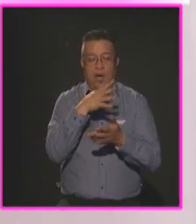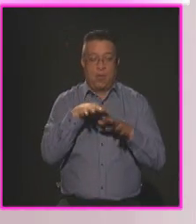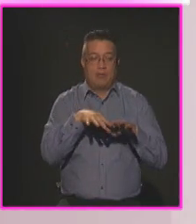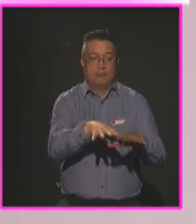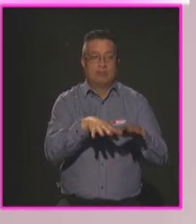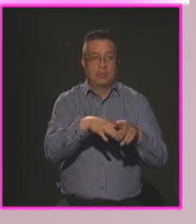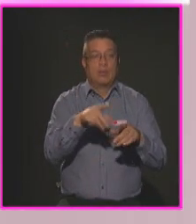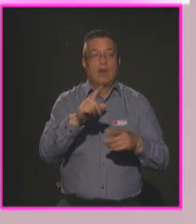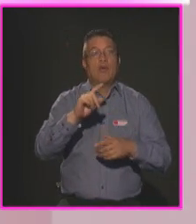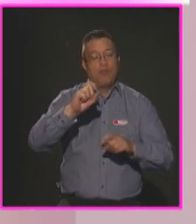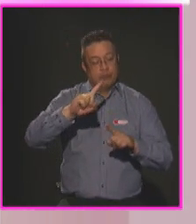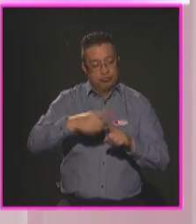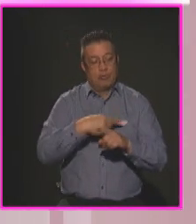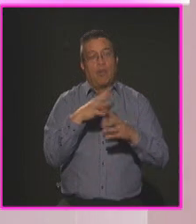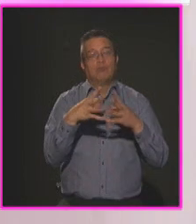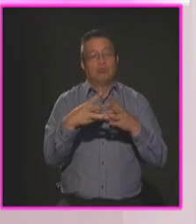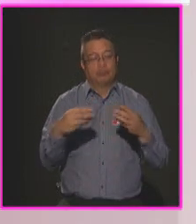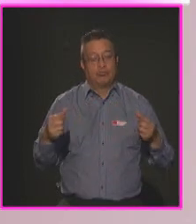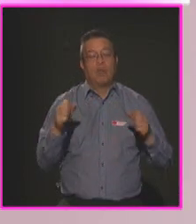que vuelva a desaparecer.